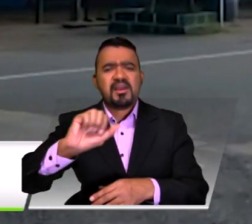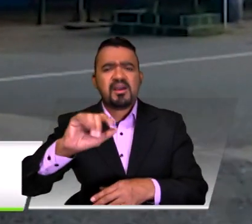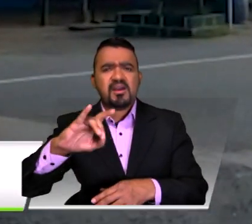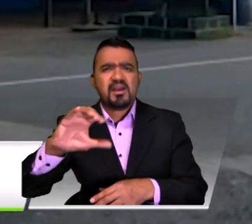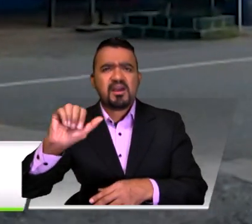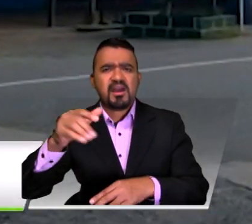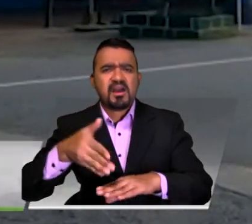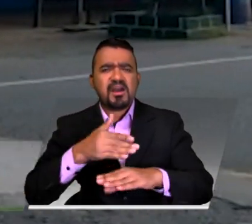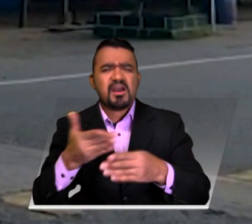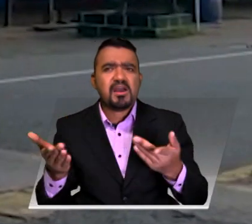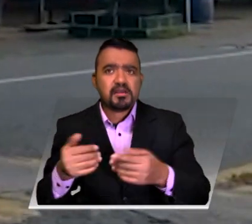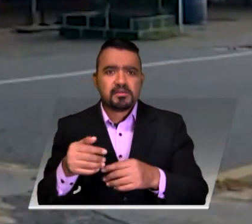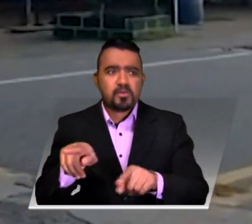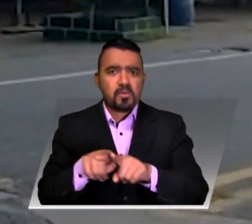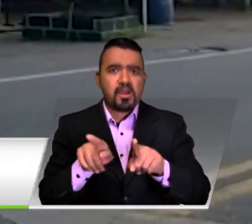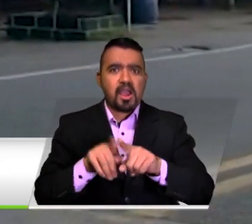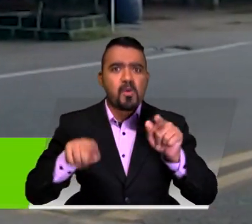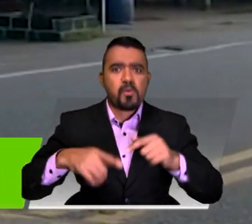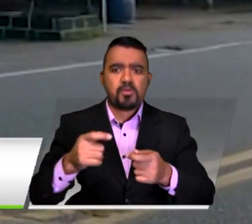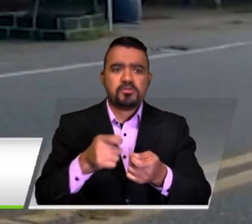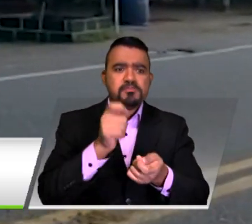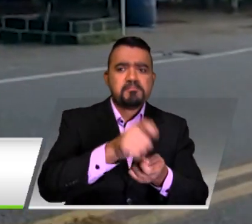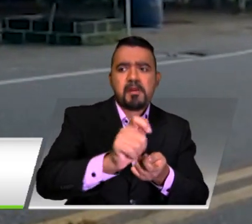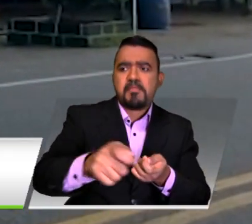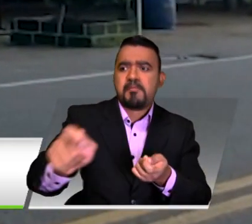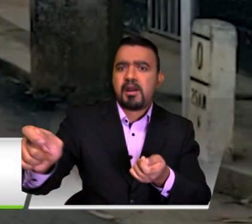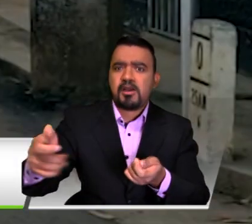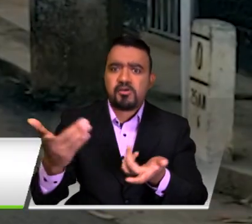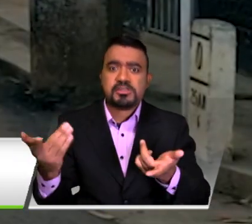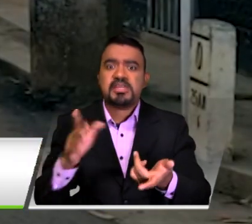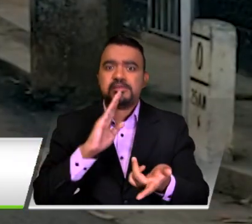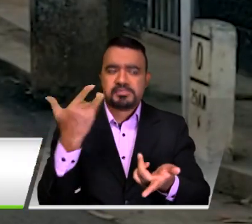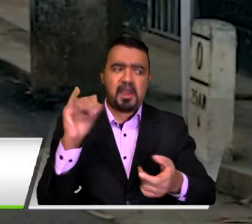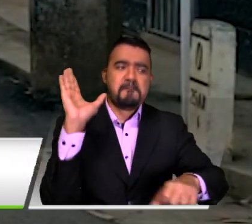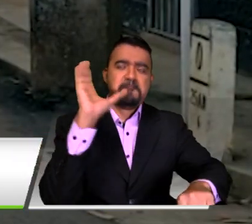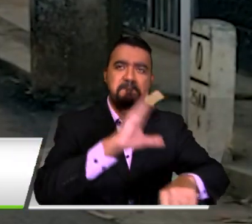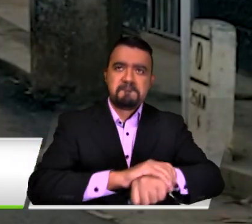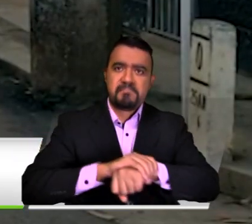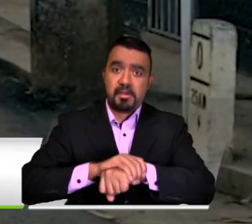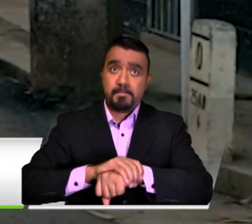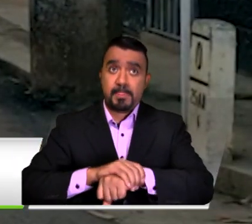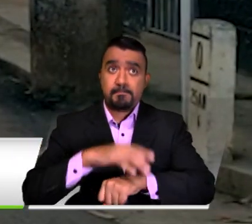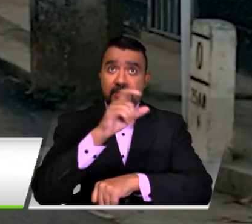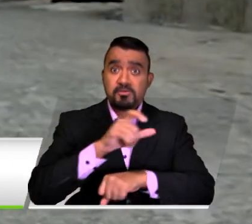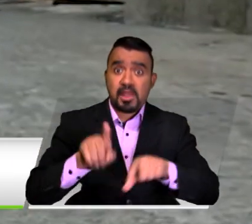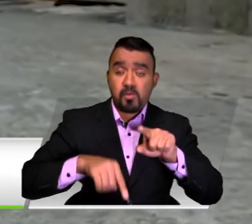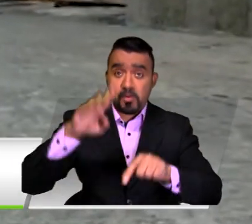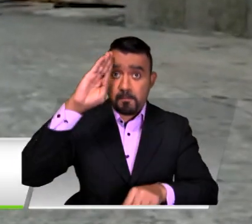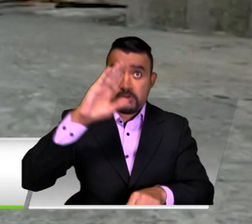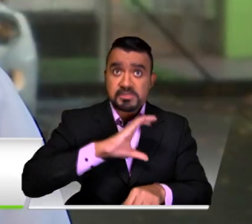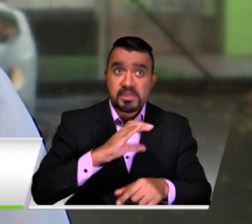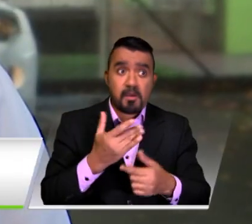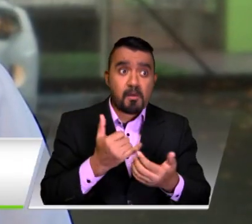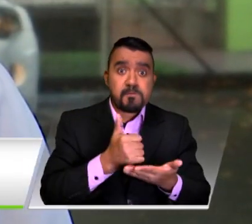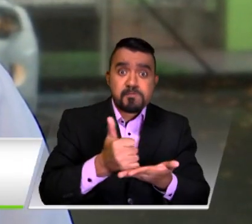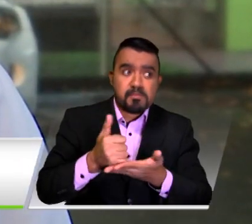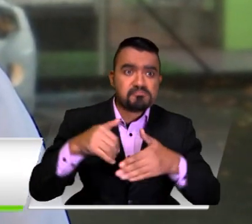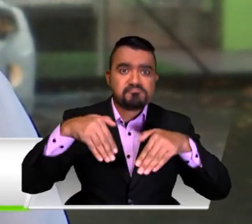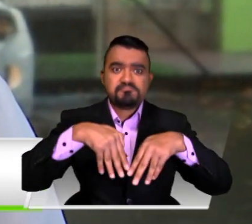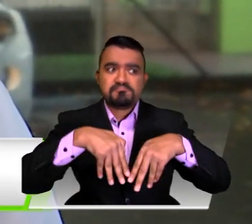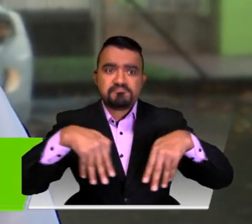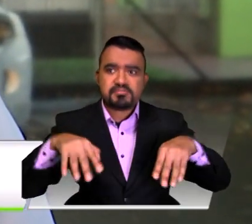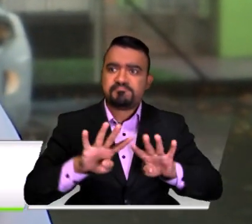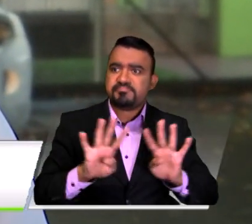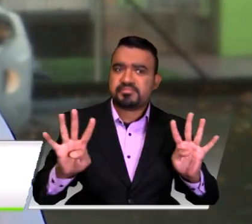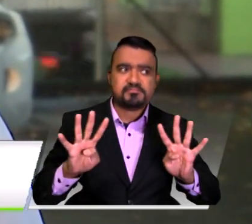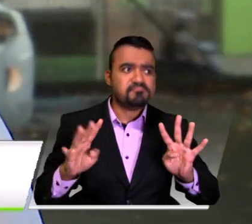armadas y con conflictos en su poder reconoce que el miedo pudo más que la presencia de la fuerza pública en la instrucción que le dimos